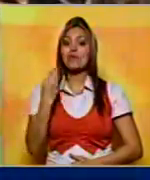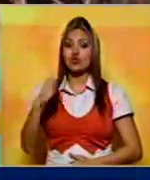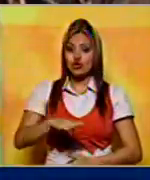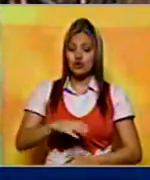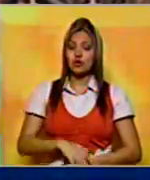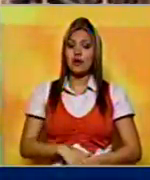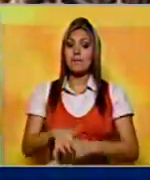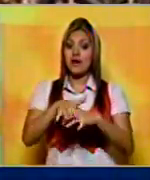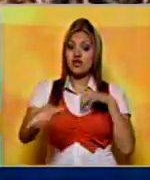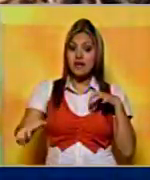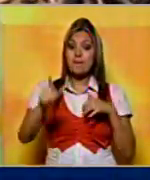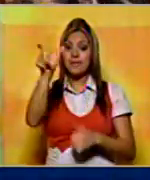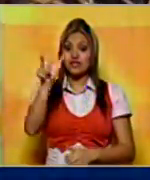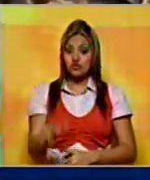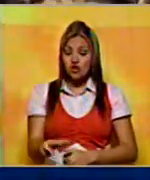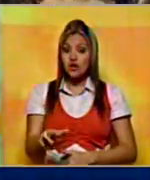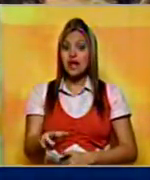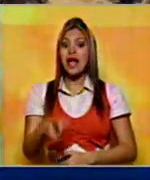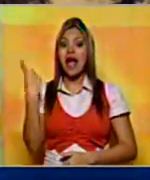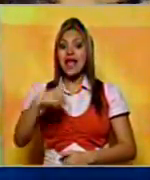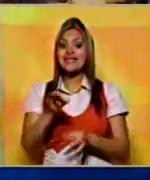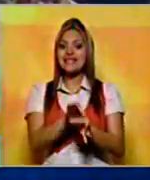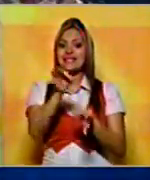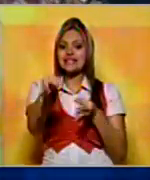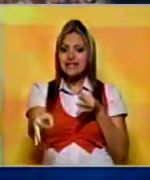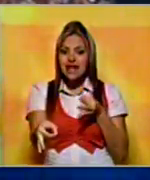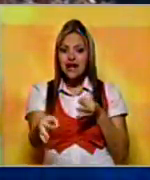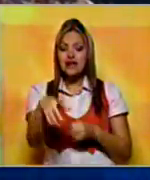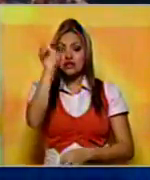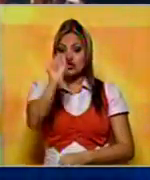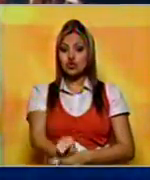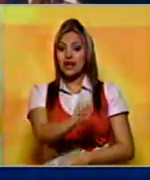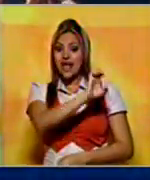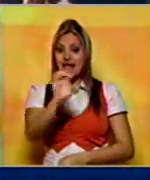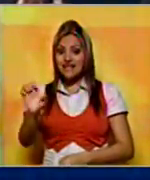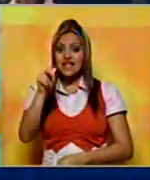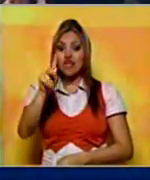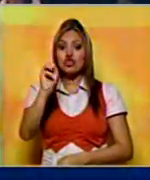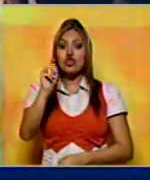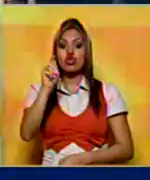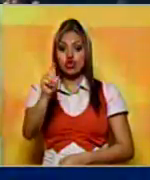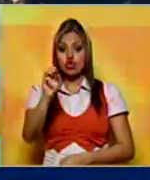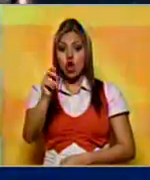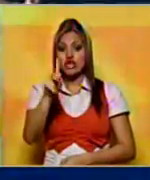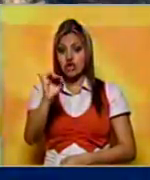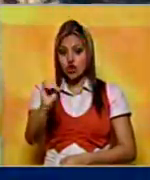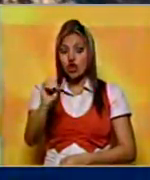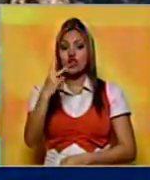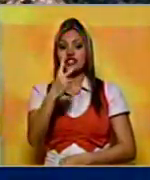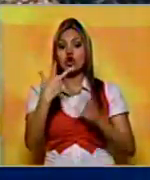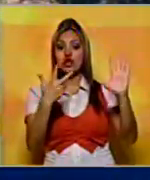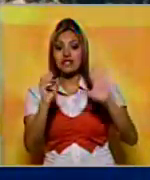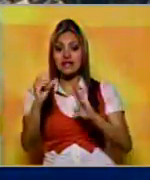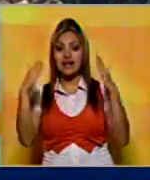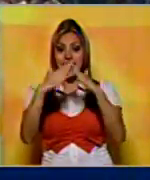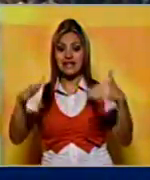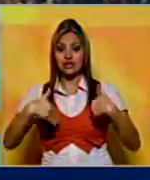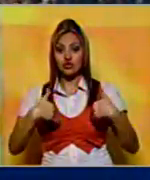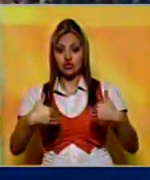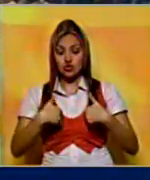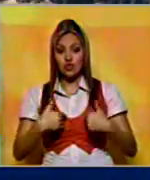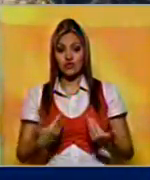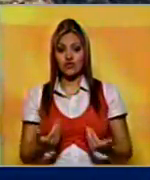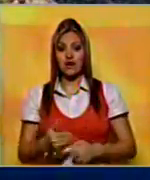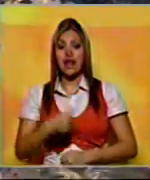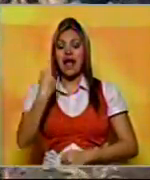La mayoría de las víctimas se registraron en una isla al sureste de Tokio, donde 280 viviendas resultaron afectadas